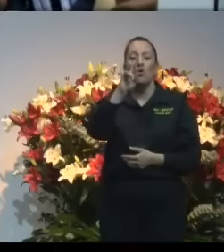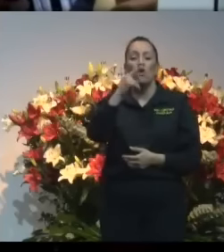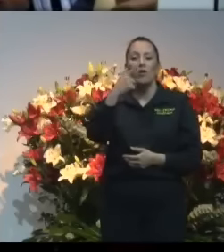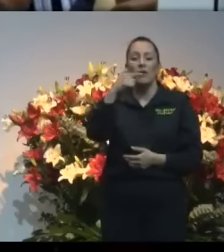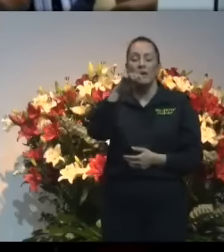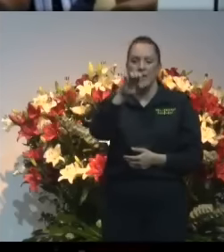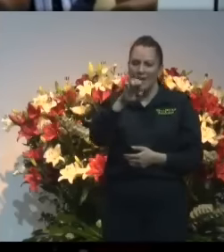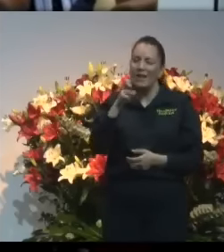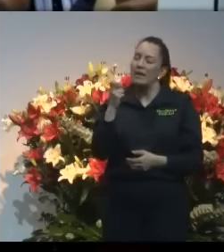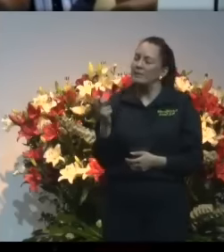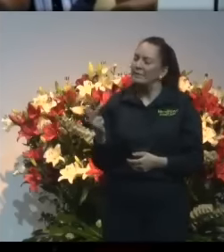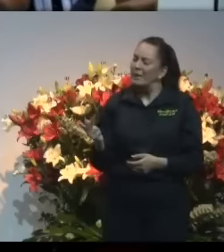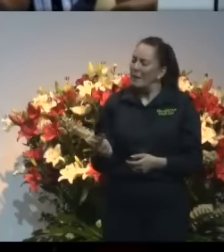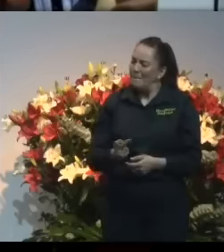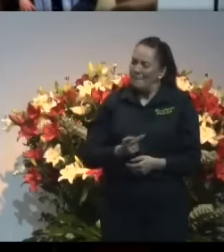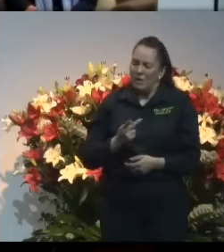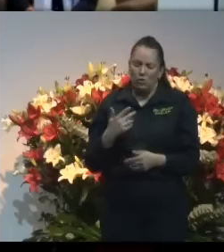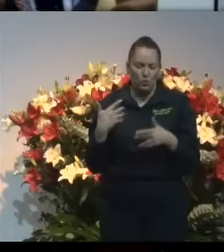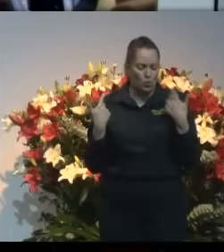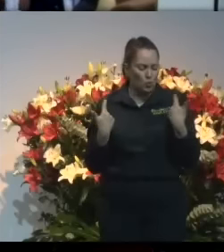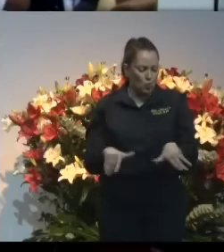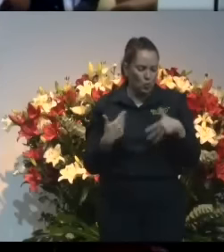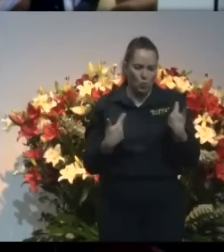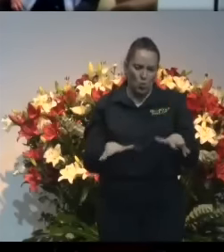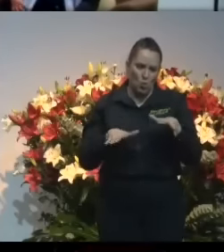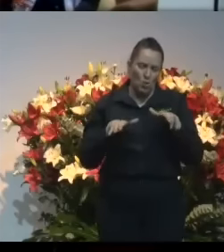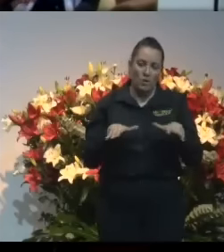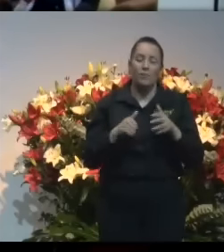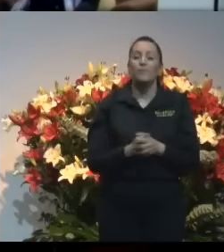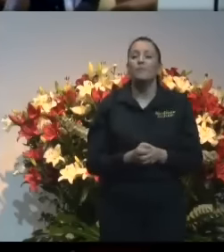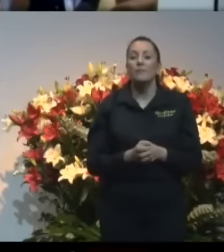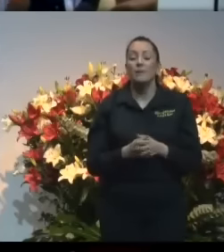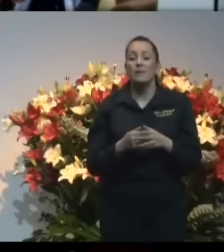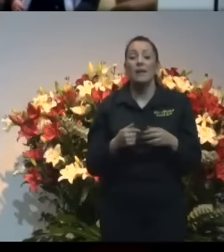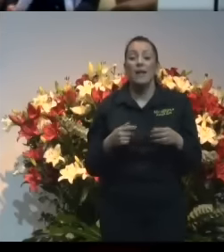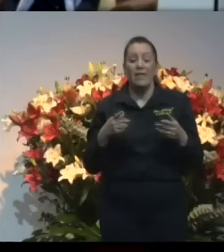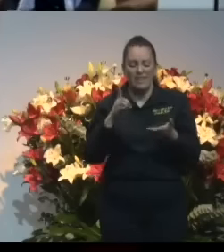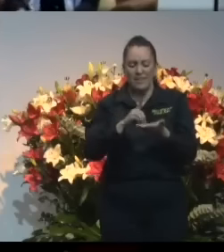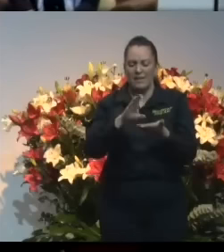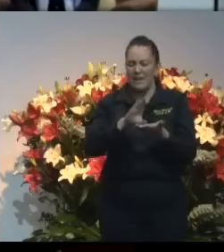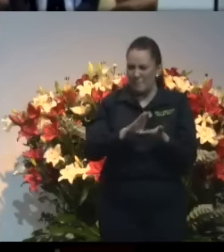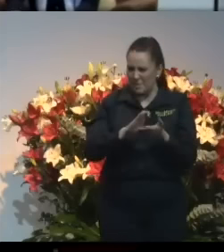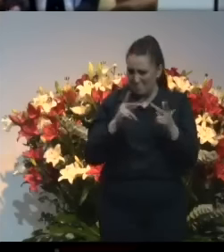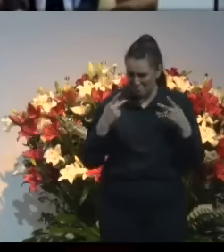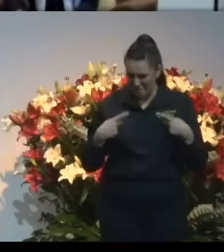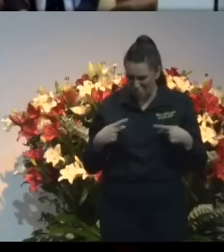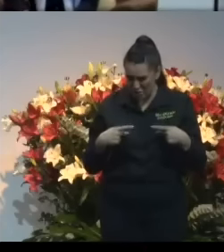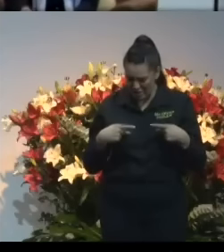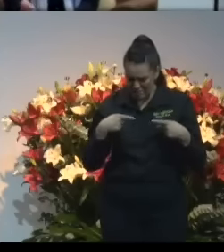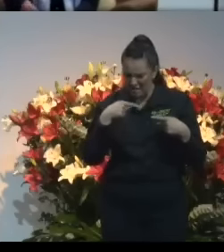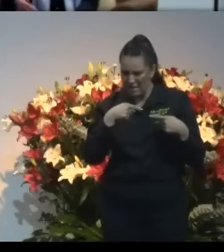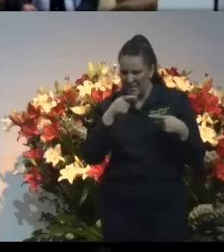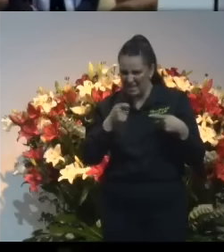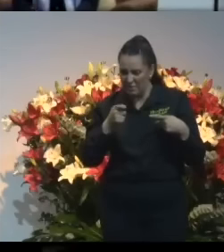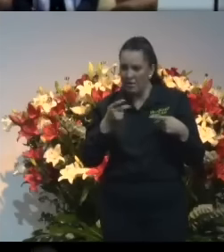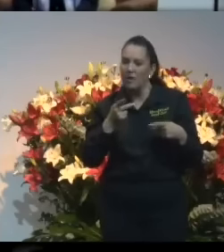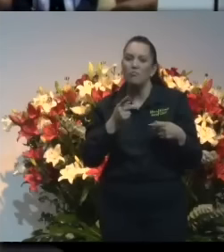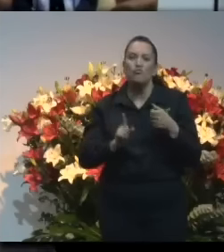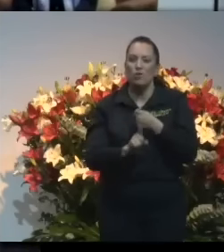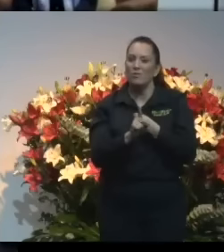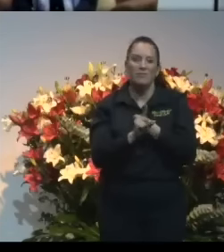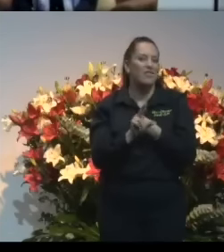Jorge, qué gran pregunta. La discapacidad, las personas no son el problema. El problema son todas las